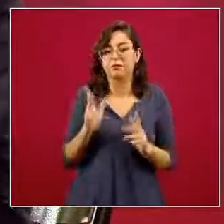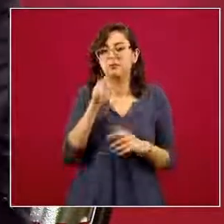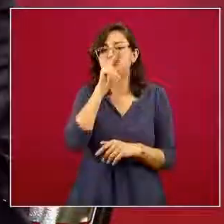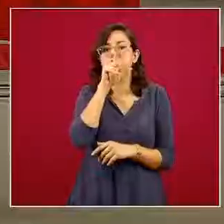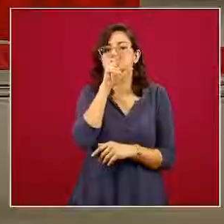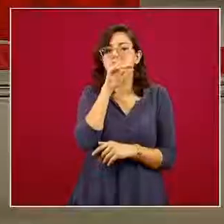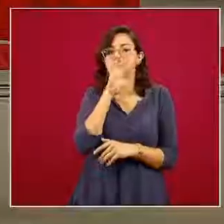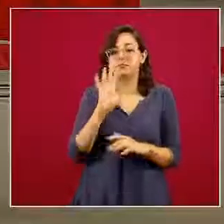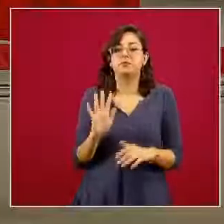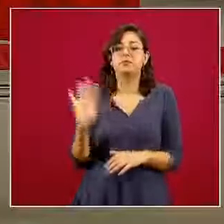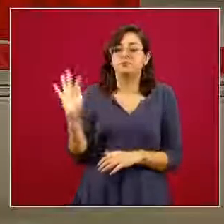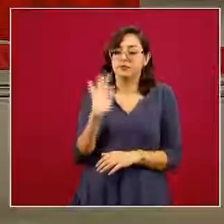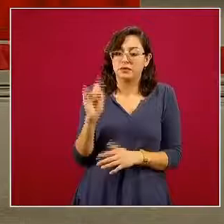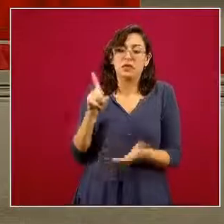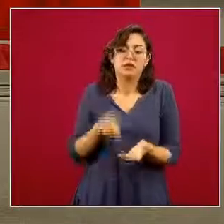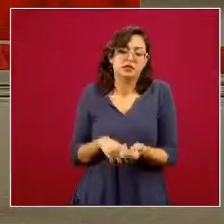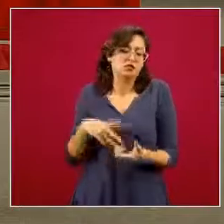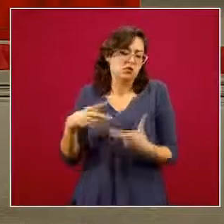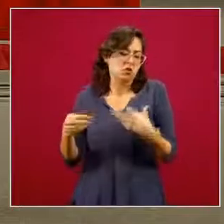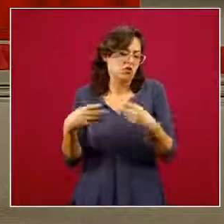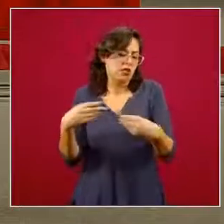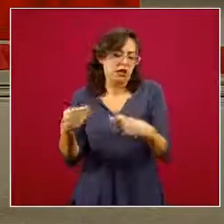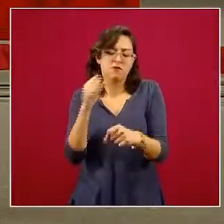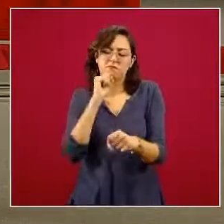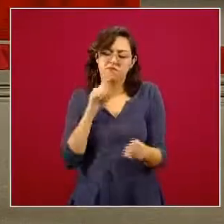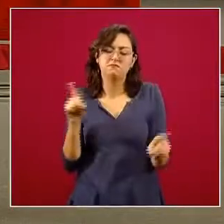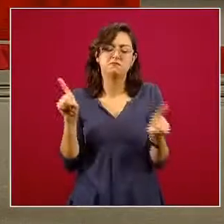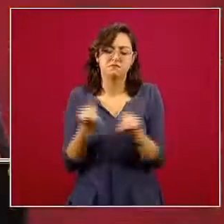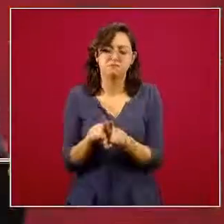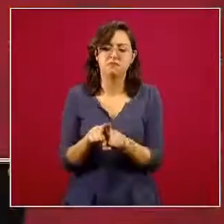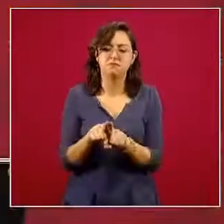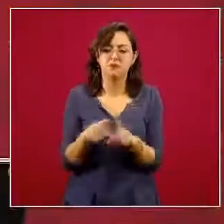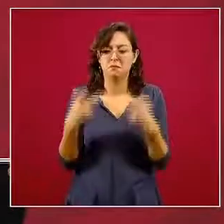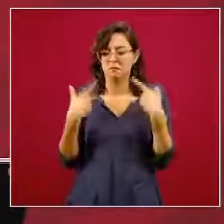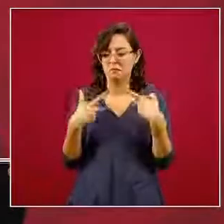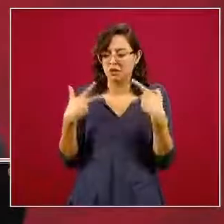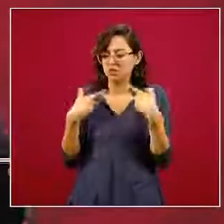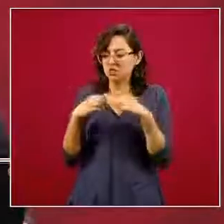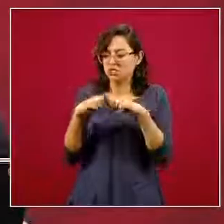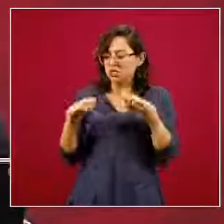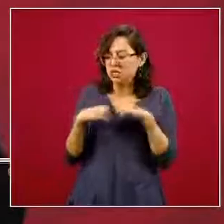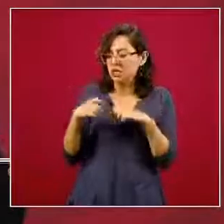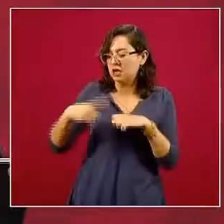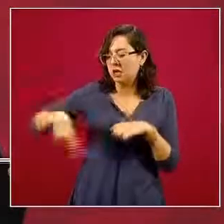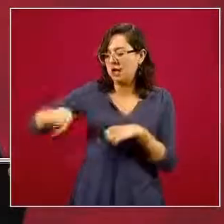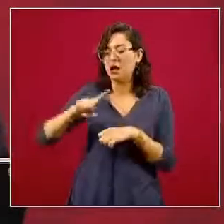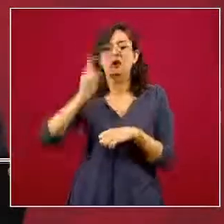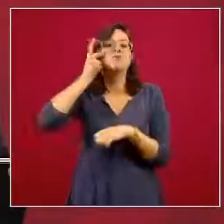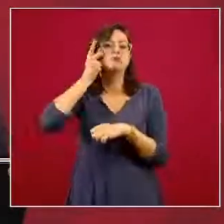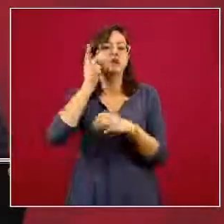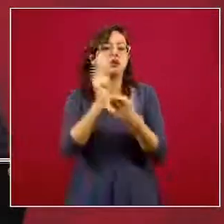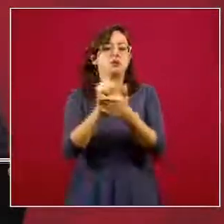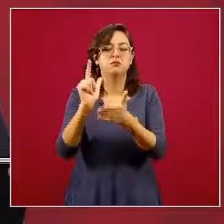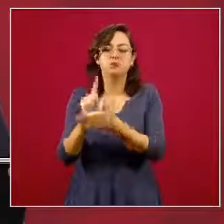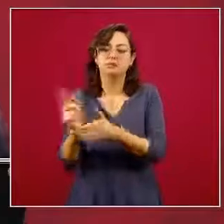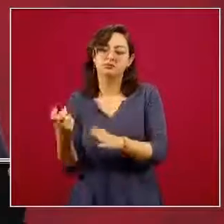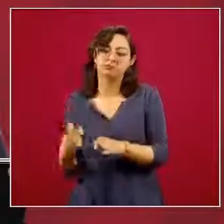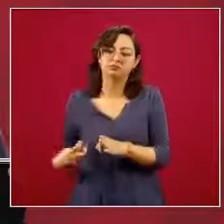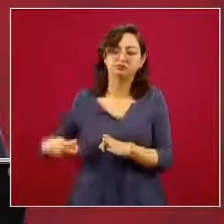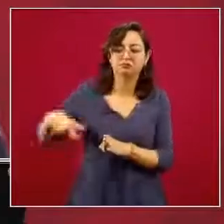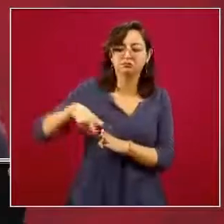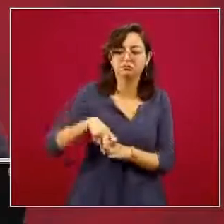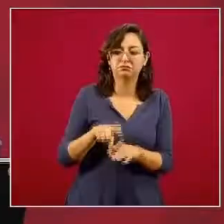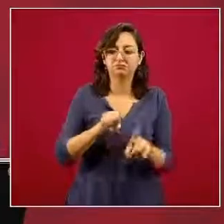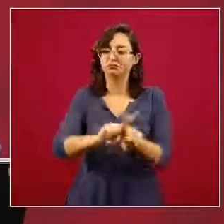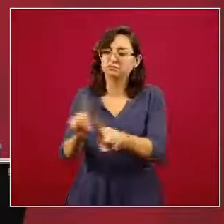tanto. Obviamente pueden existir contagios también entre la población que asiste a los caballos y los jinetes